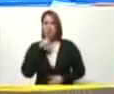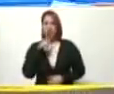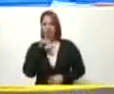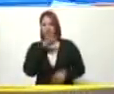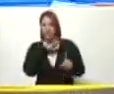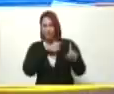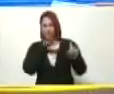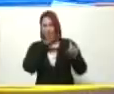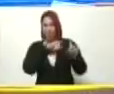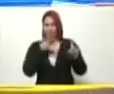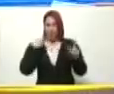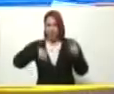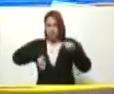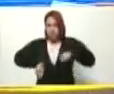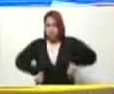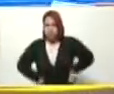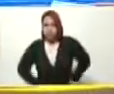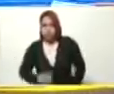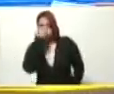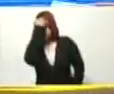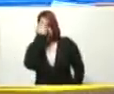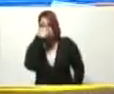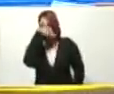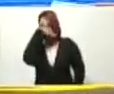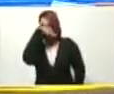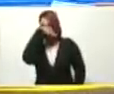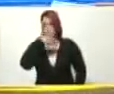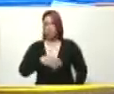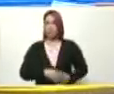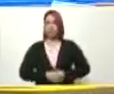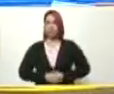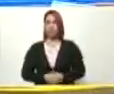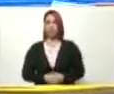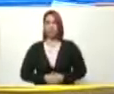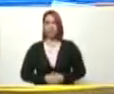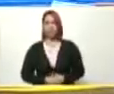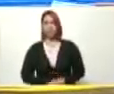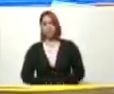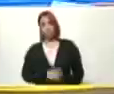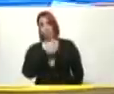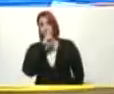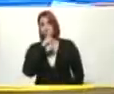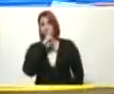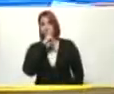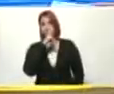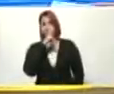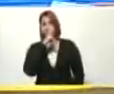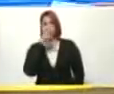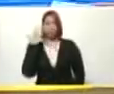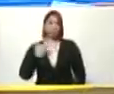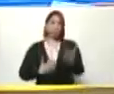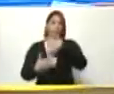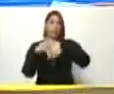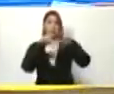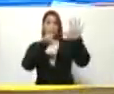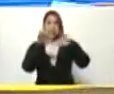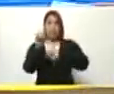de delincuencia que lamentablemente nos viene desde hace 60 años de